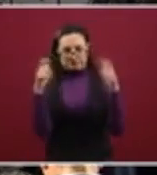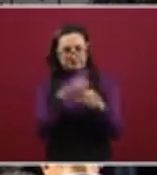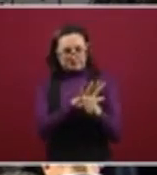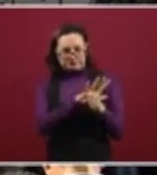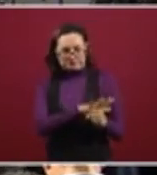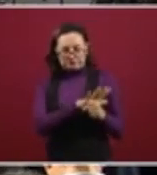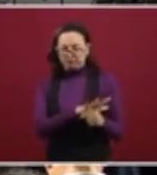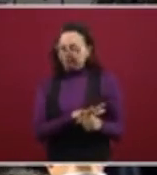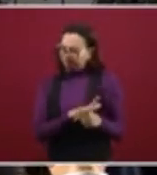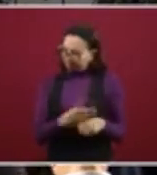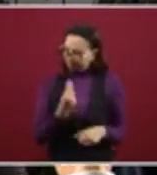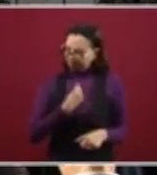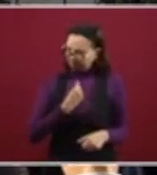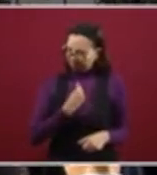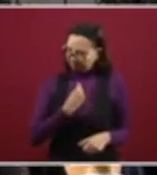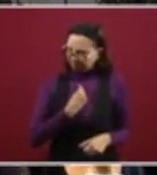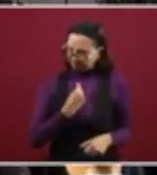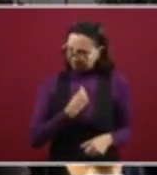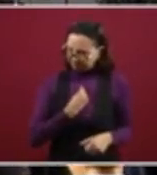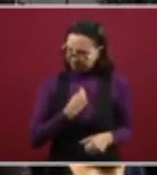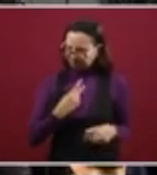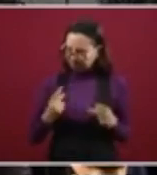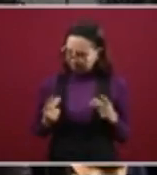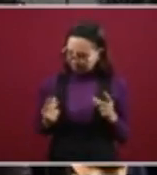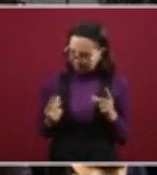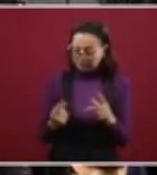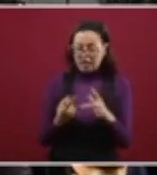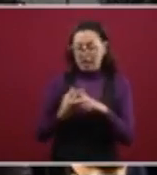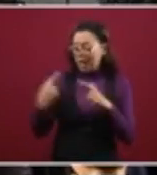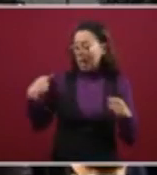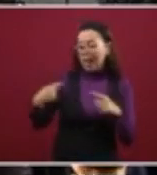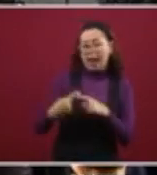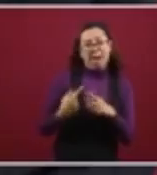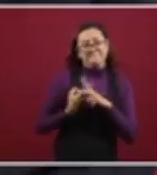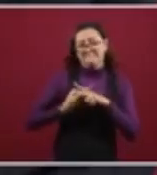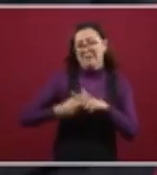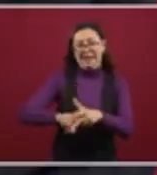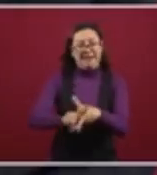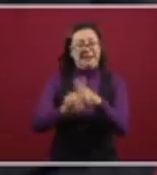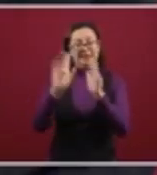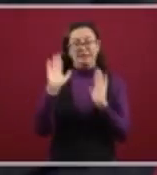estamos empezando, pero ya nos ahorramos 400 millones.